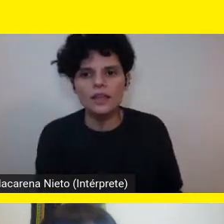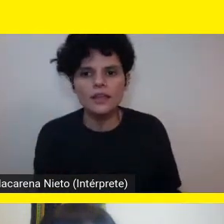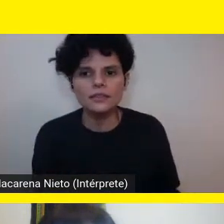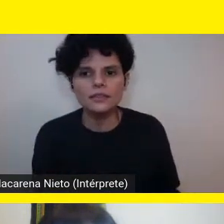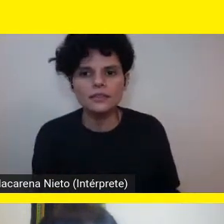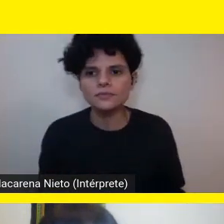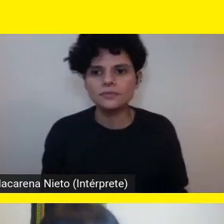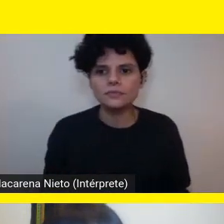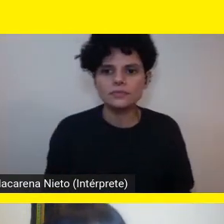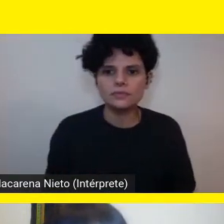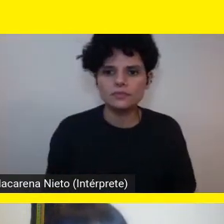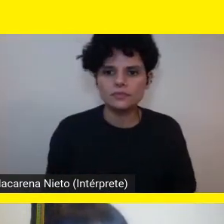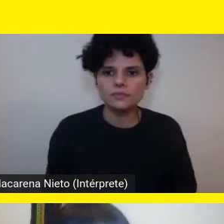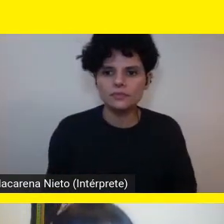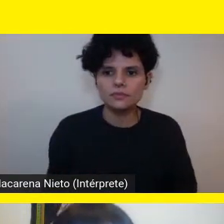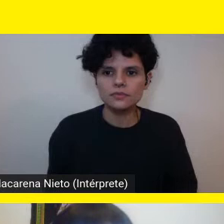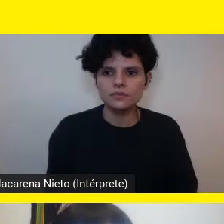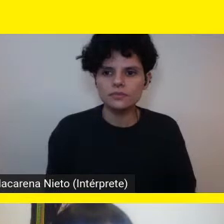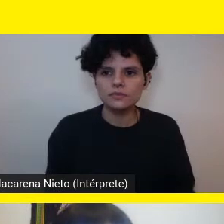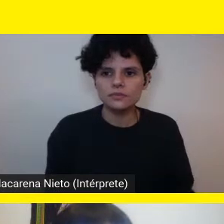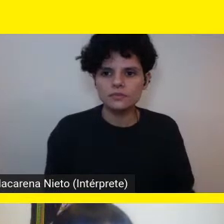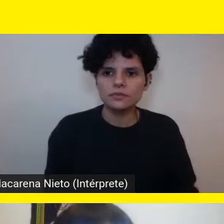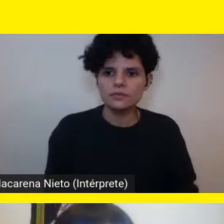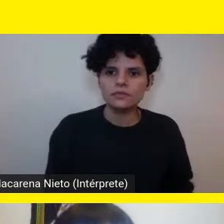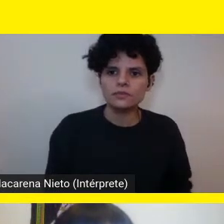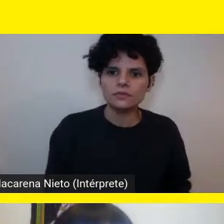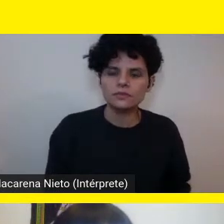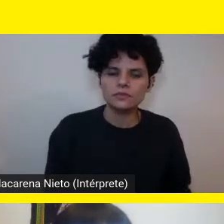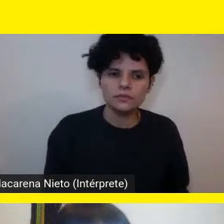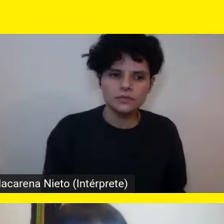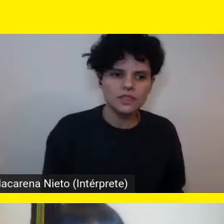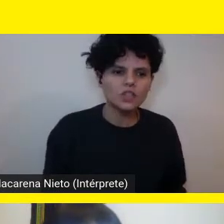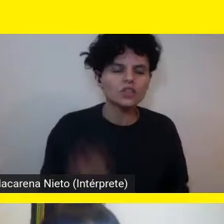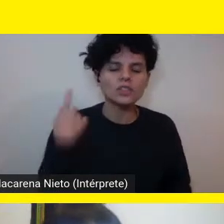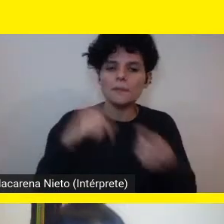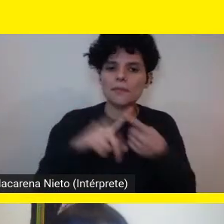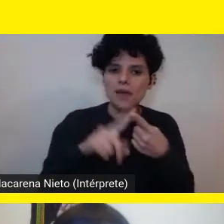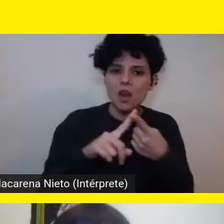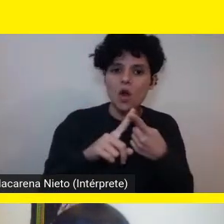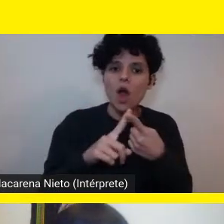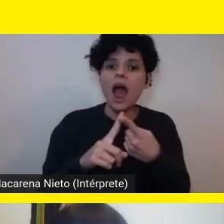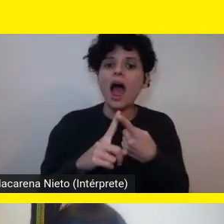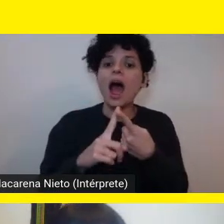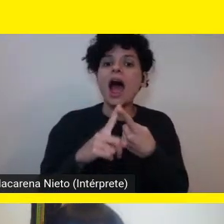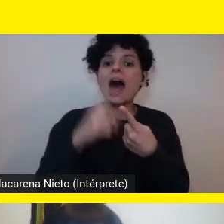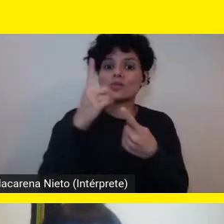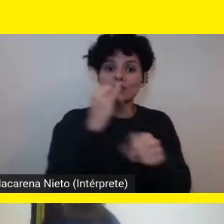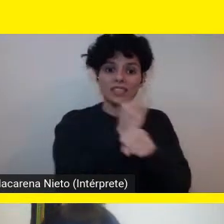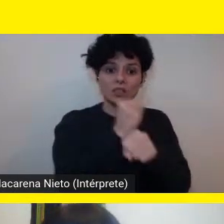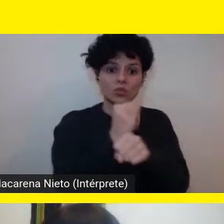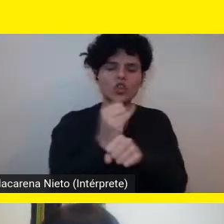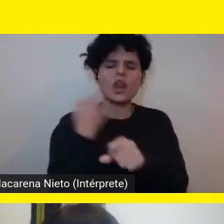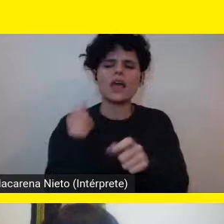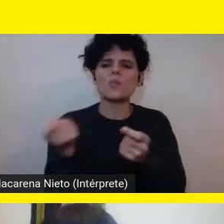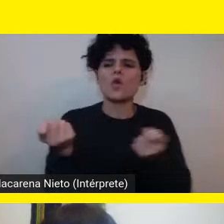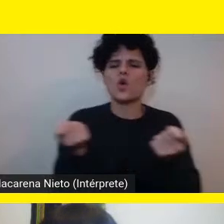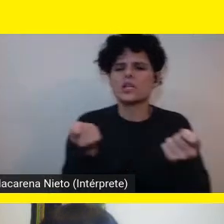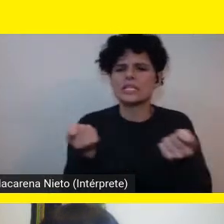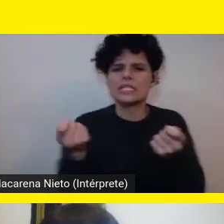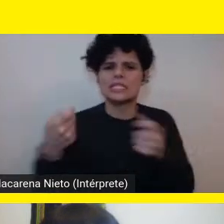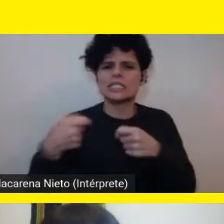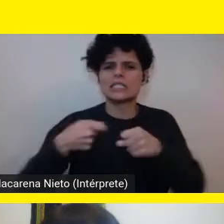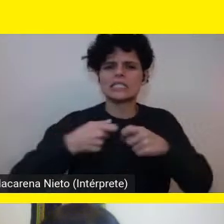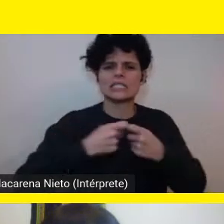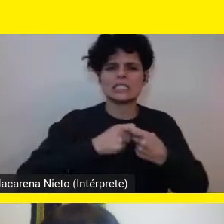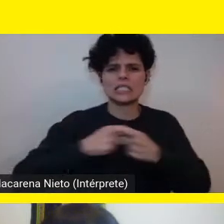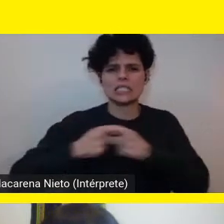yo creo que hay por un lado un elemento disuasivo, hay una resistencia institucional y política al género también,